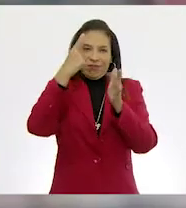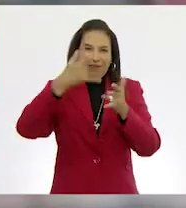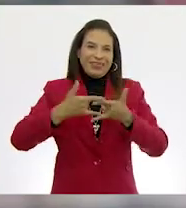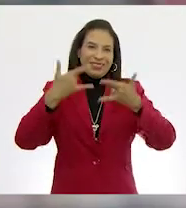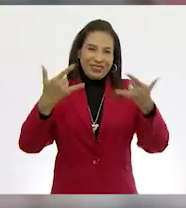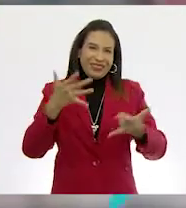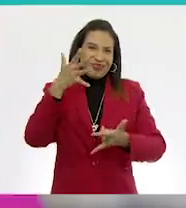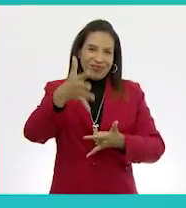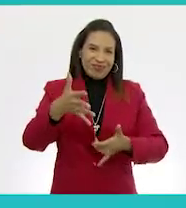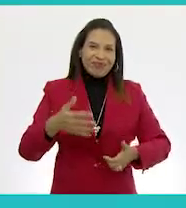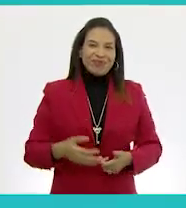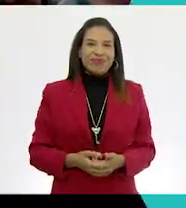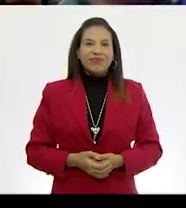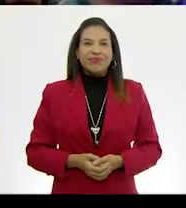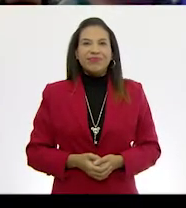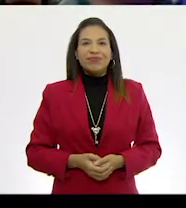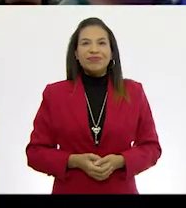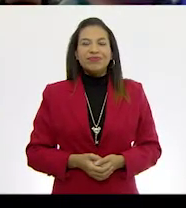historia